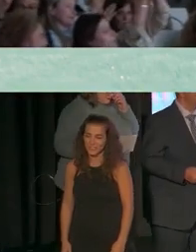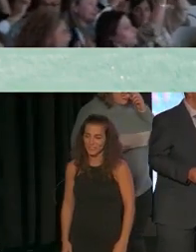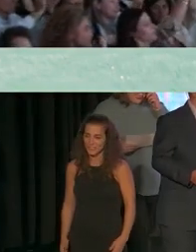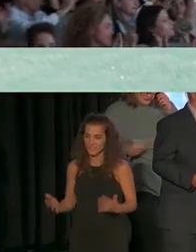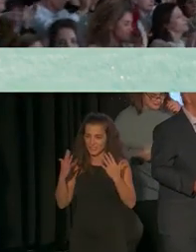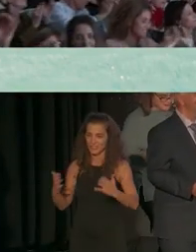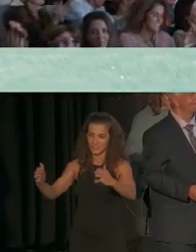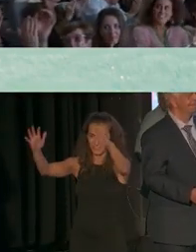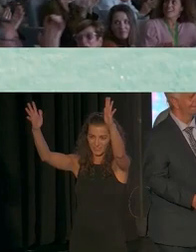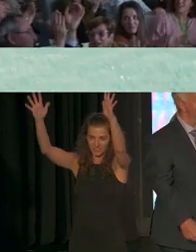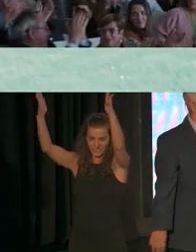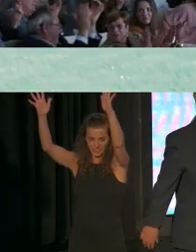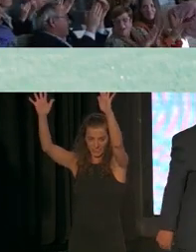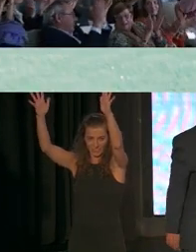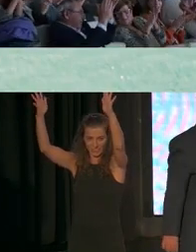gracias